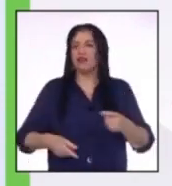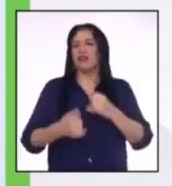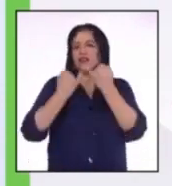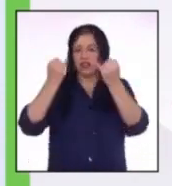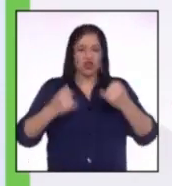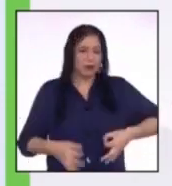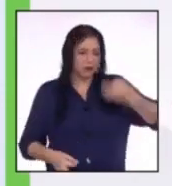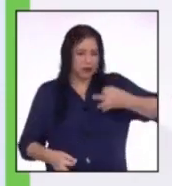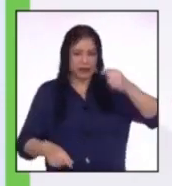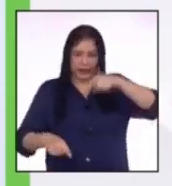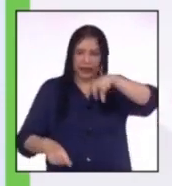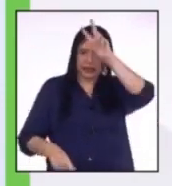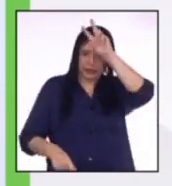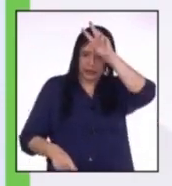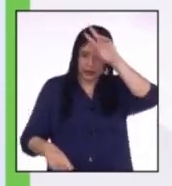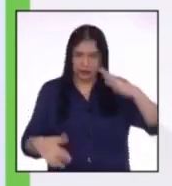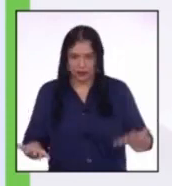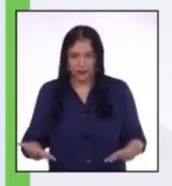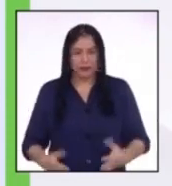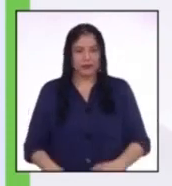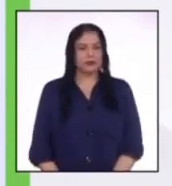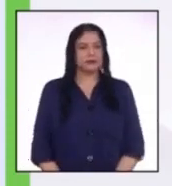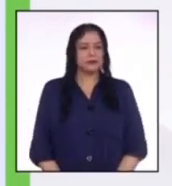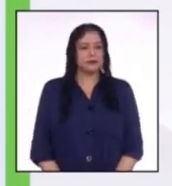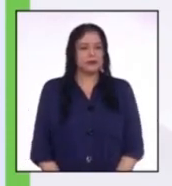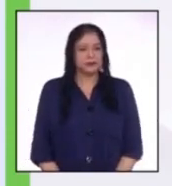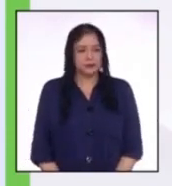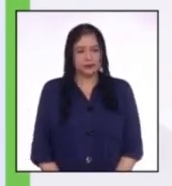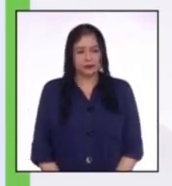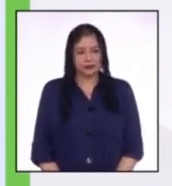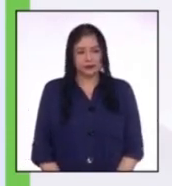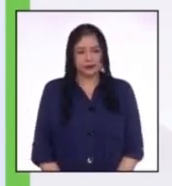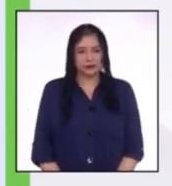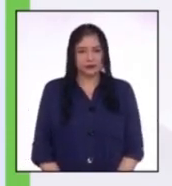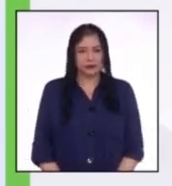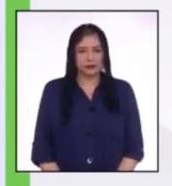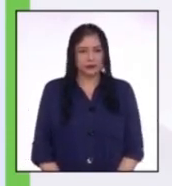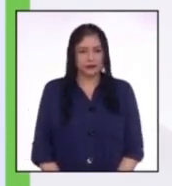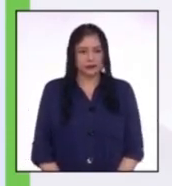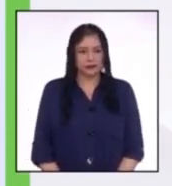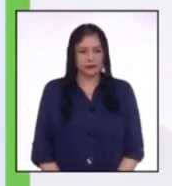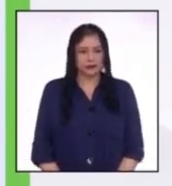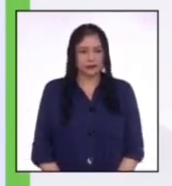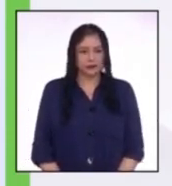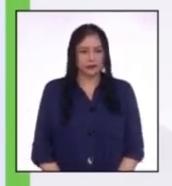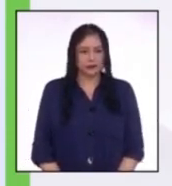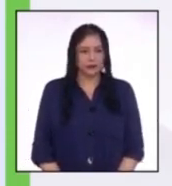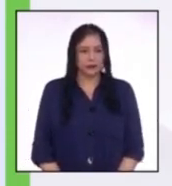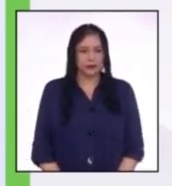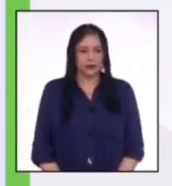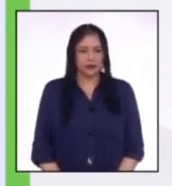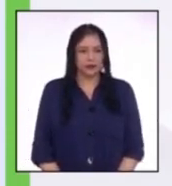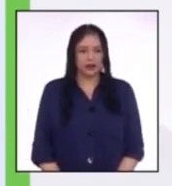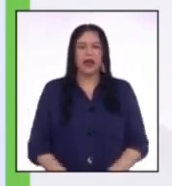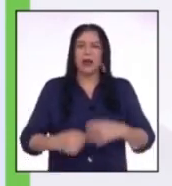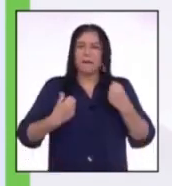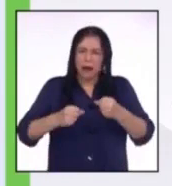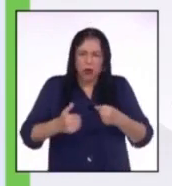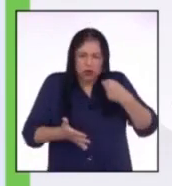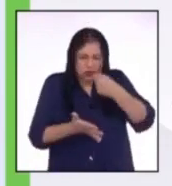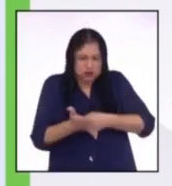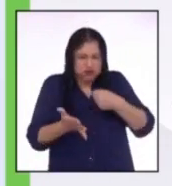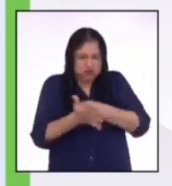túmbate para andar yo jugara cultura una pátina hay mil que gori